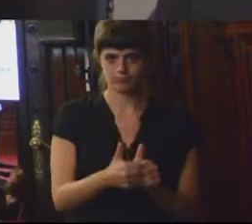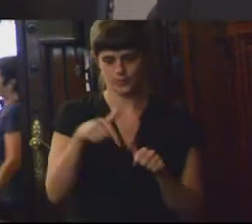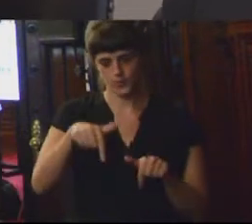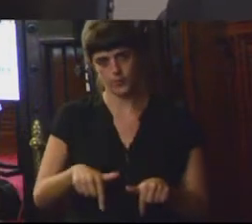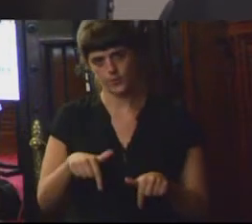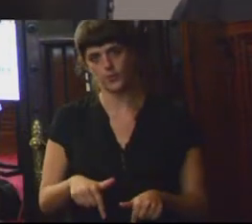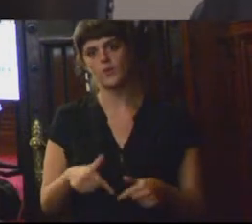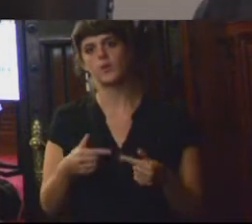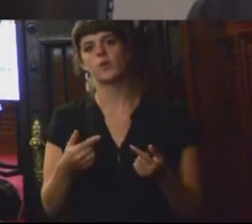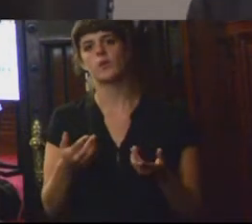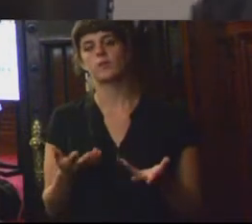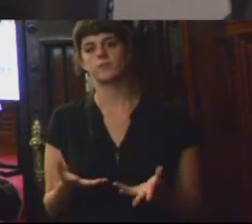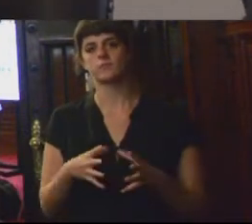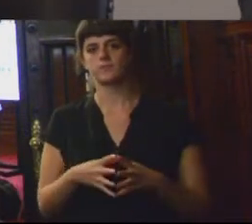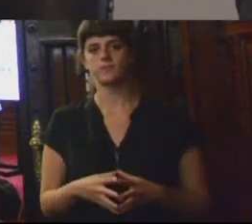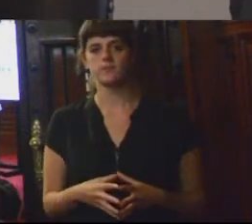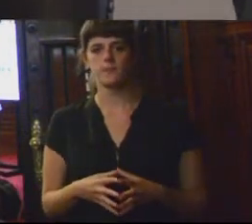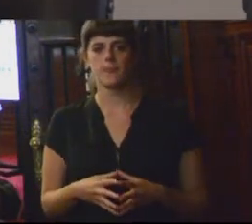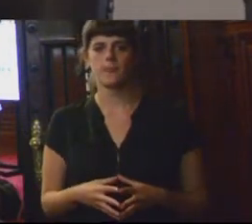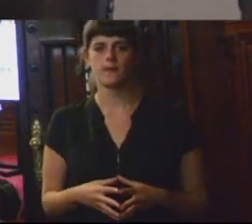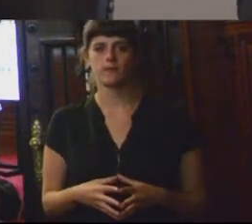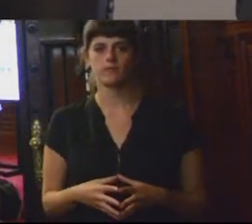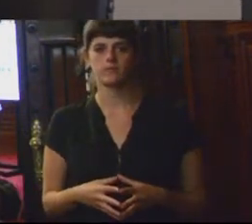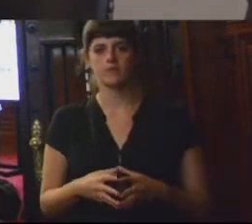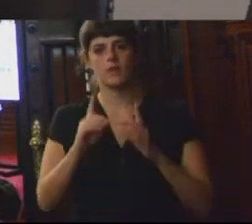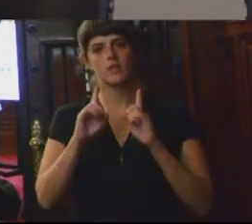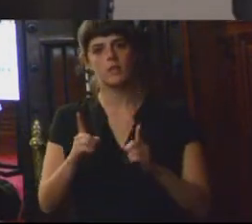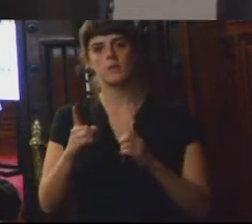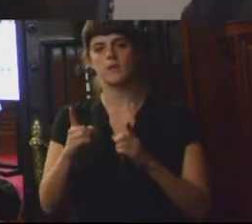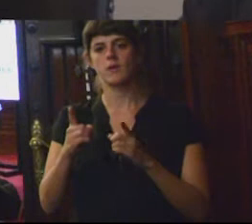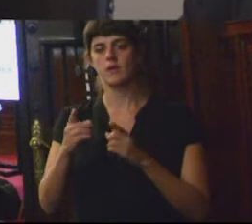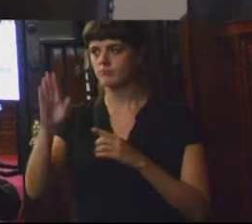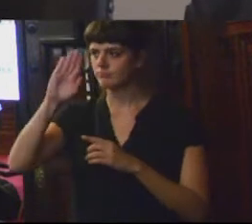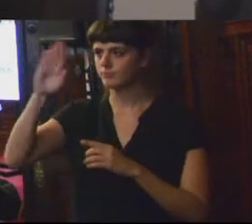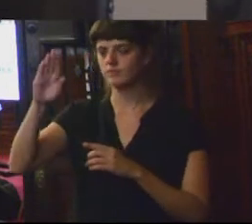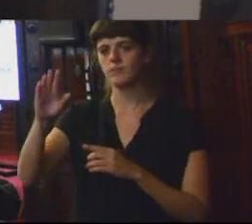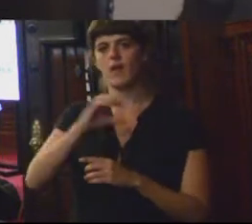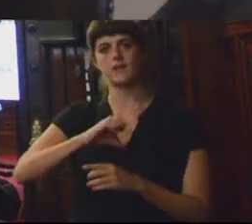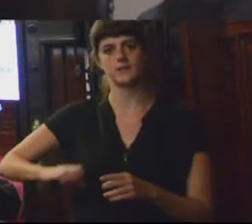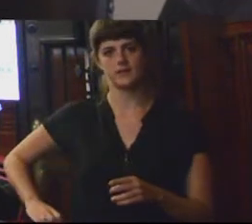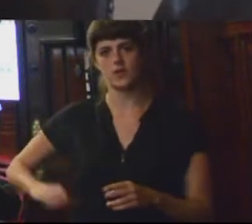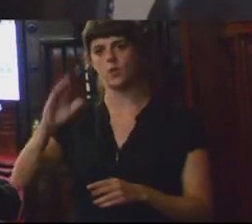como peticionarios, al ilustre Estado del Brasil, también por su